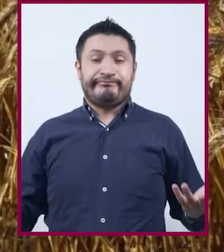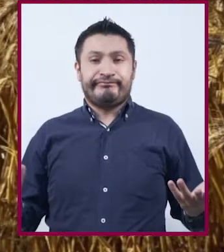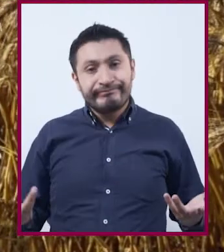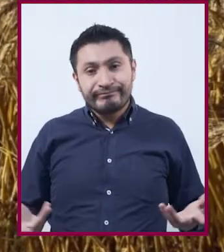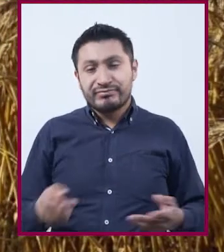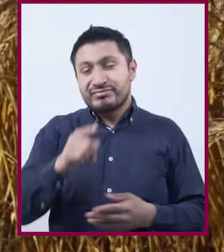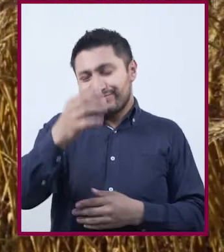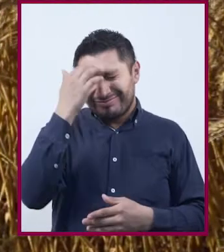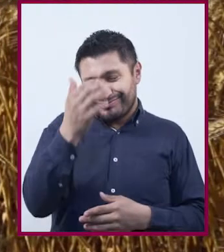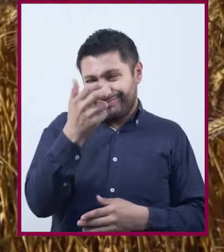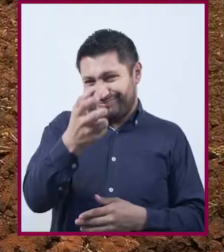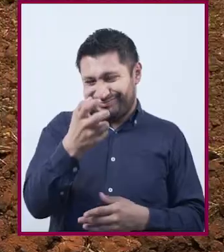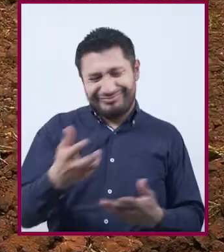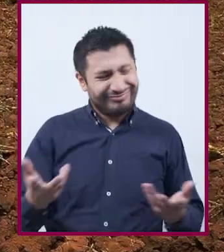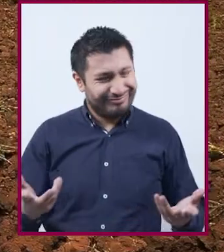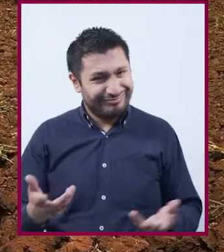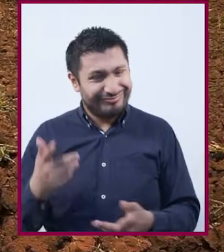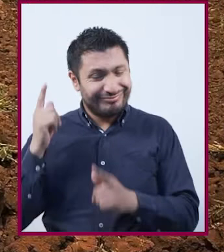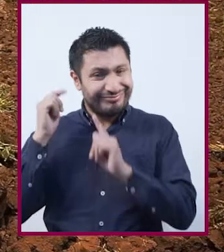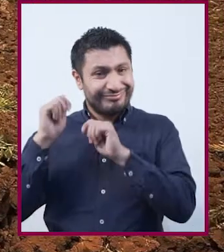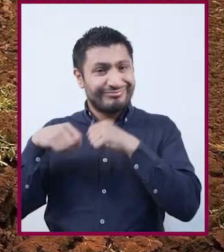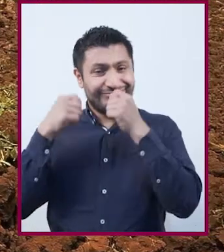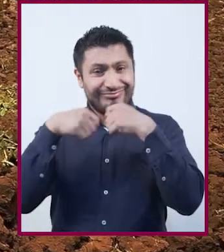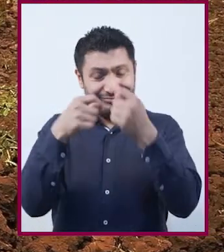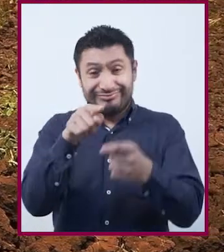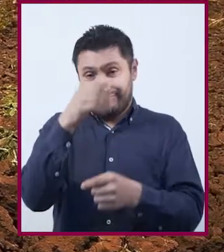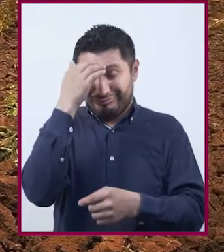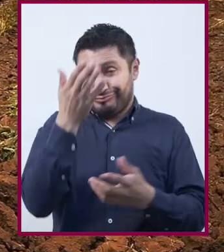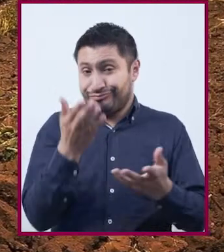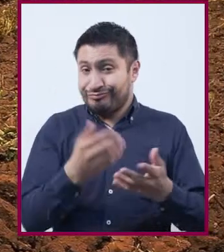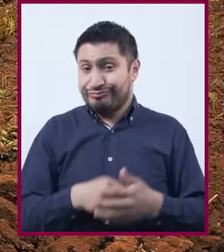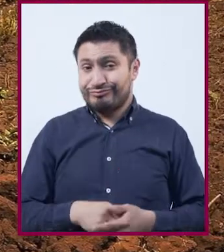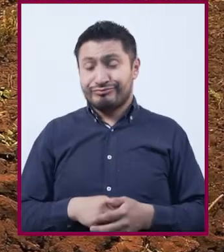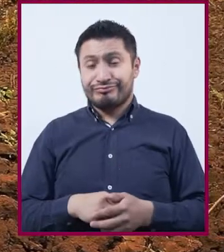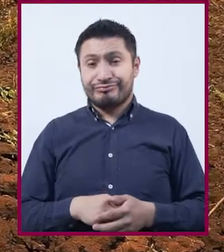año recién iniciado. ¿Has escuchado sobre esta tradición?